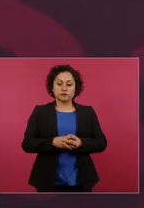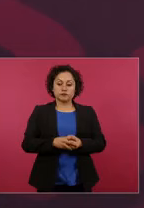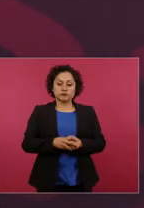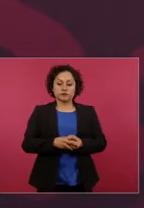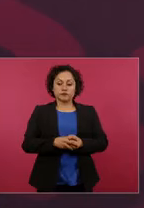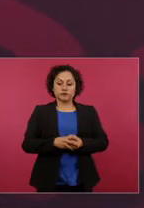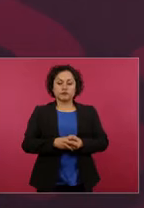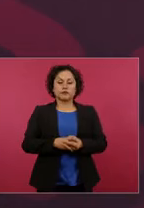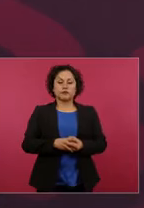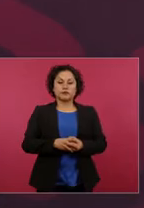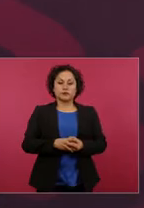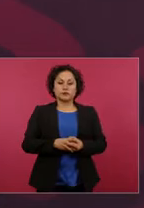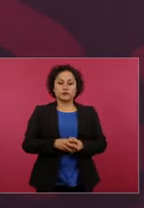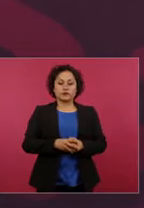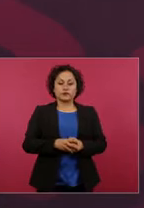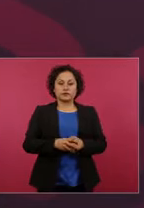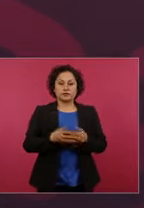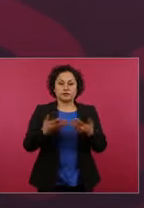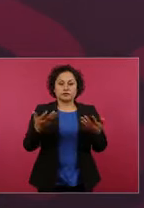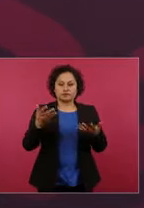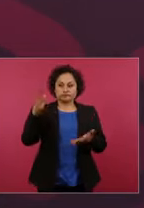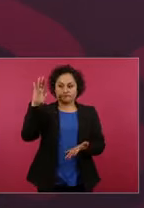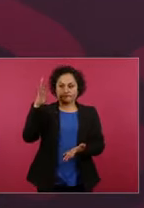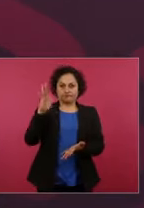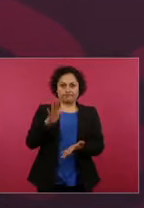lo acabaron.